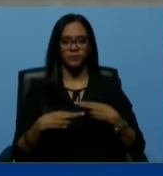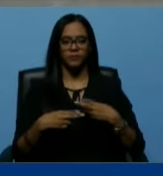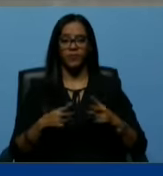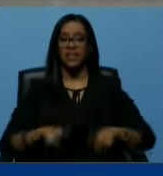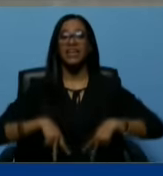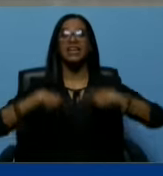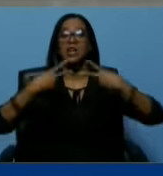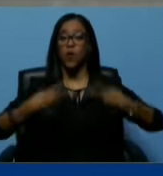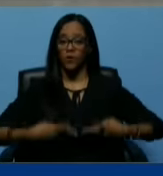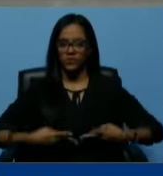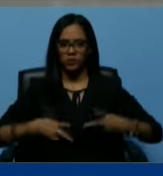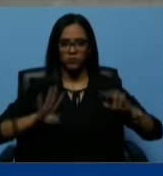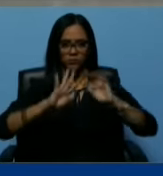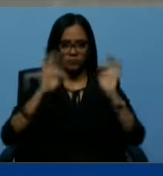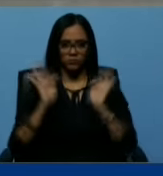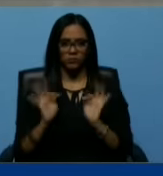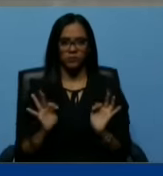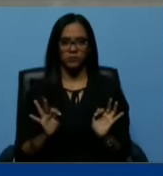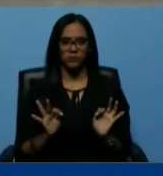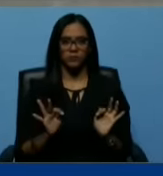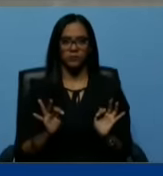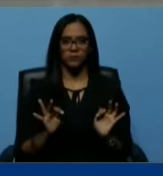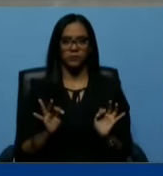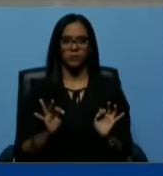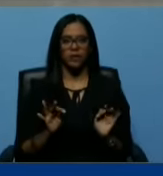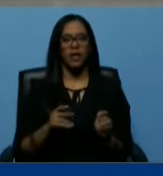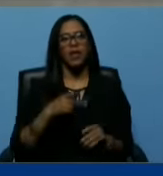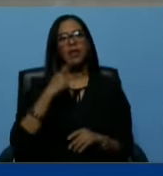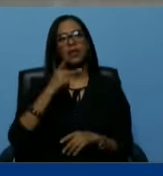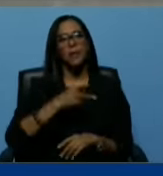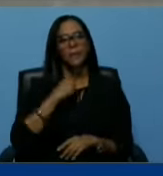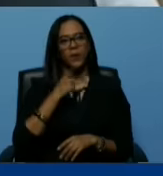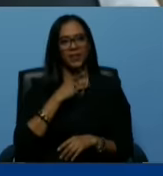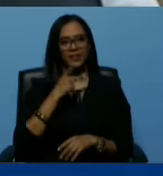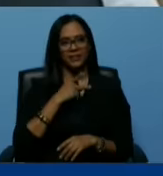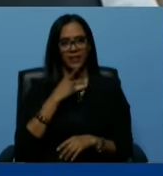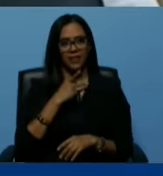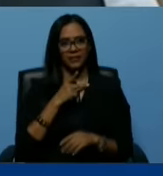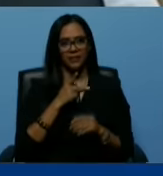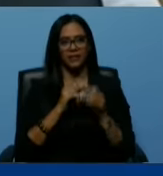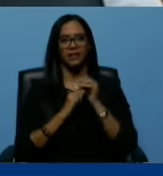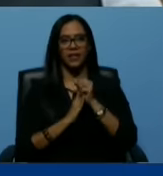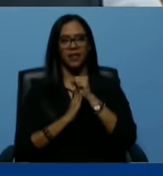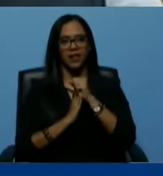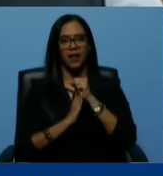Renovación de métodos, de políticas, de liderazgos,